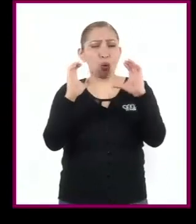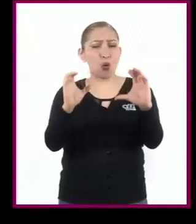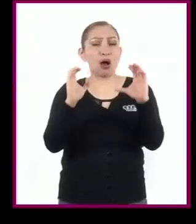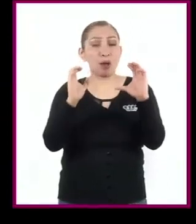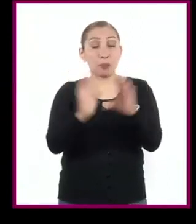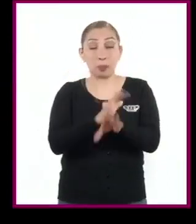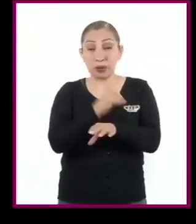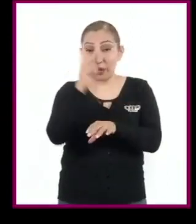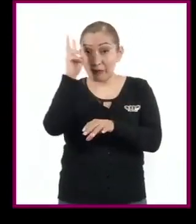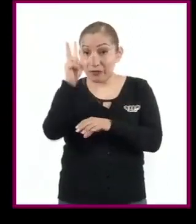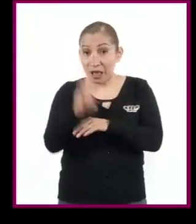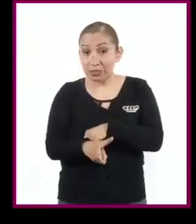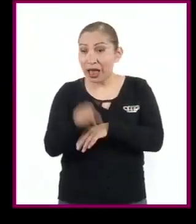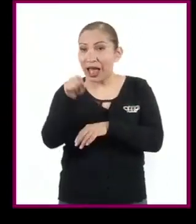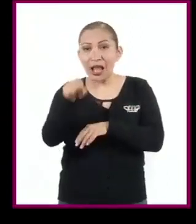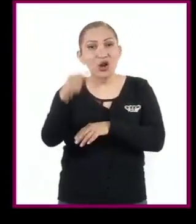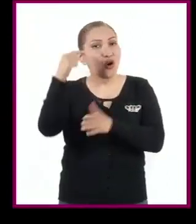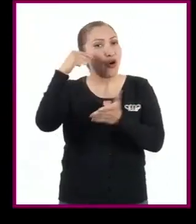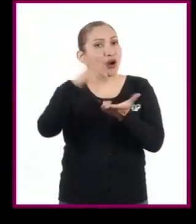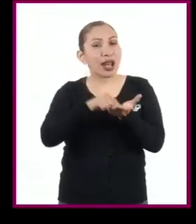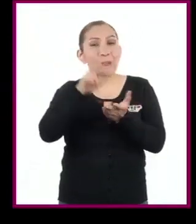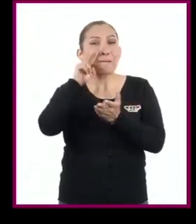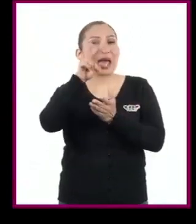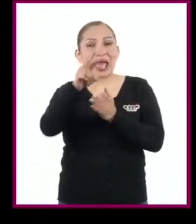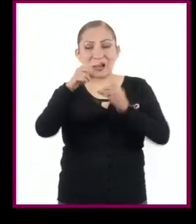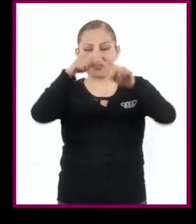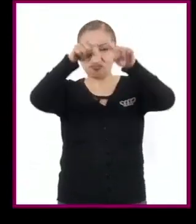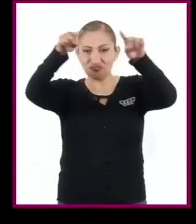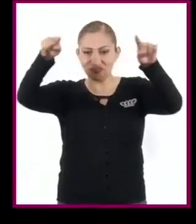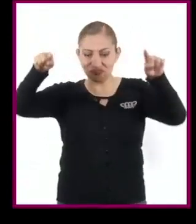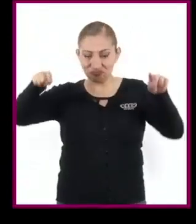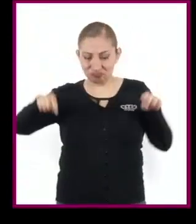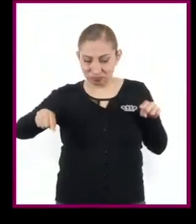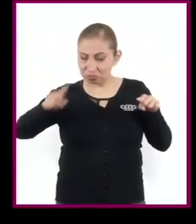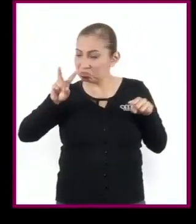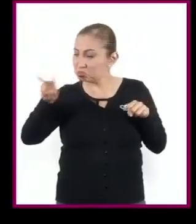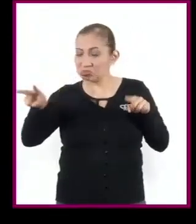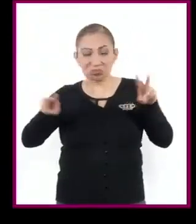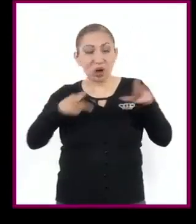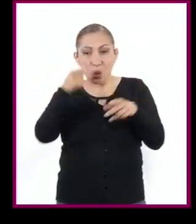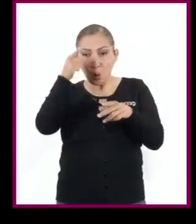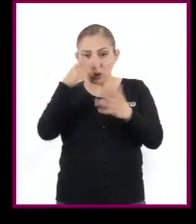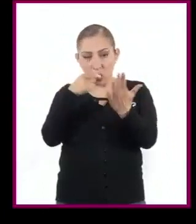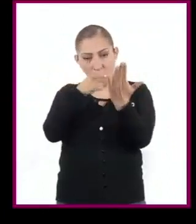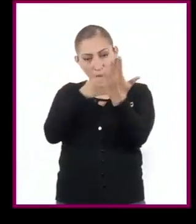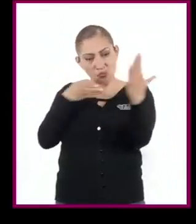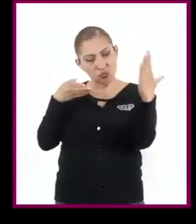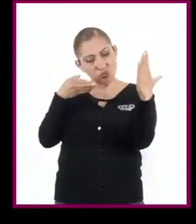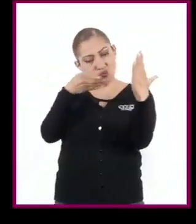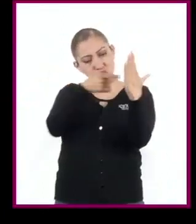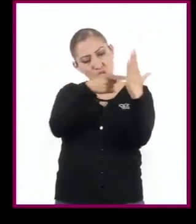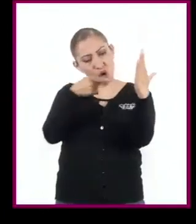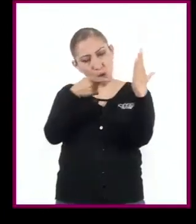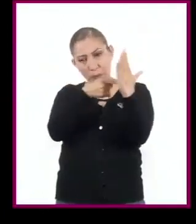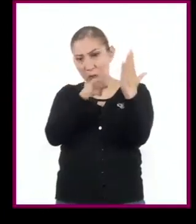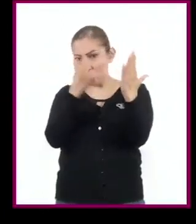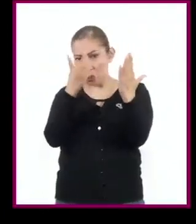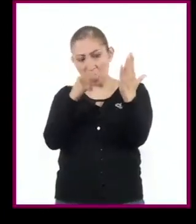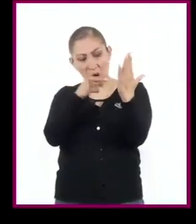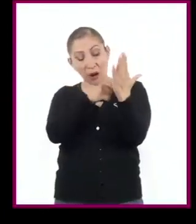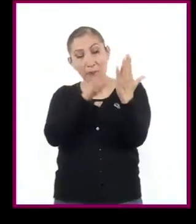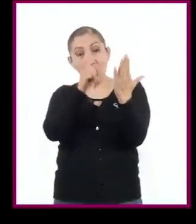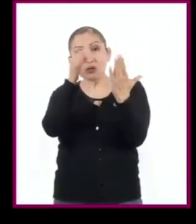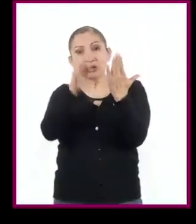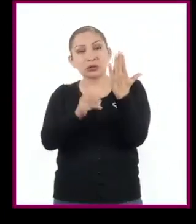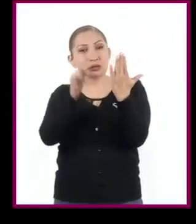porque realmente él no esperaba ver algo por aquí o por acá, solamente esperaba ver algo aquí. Pero